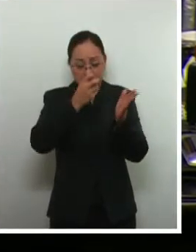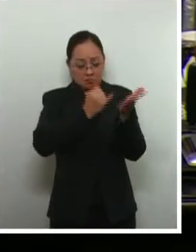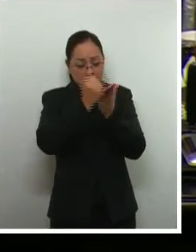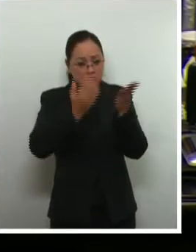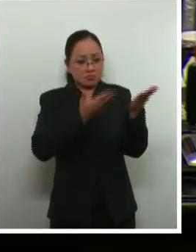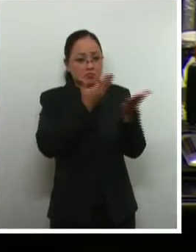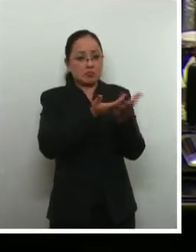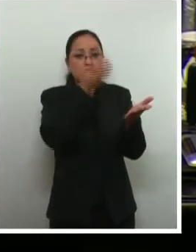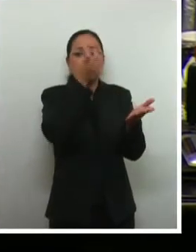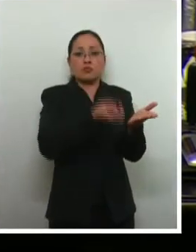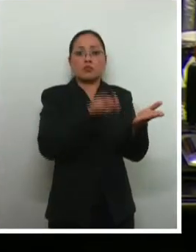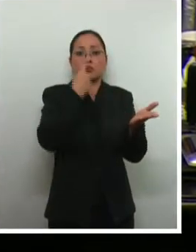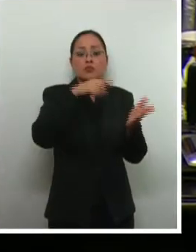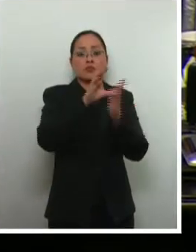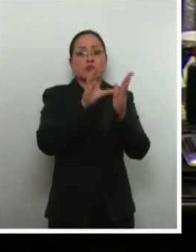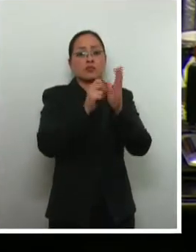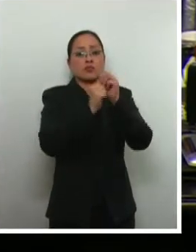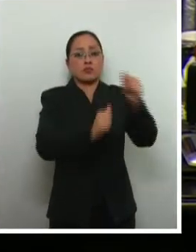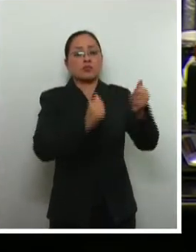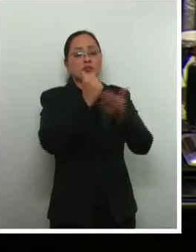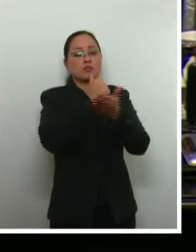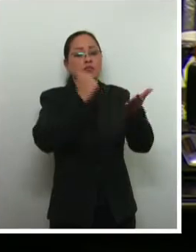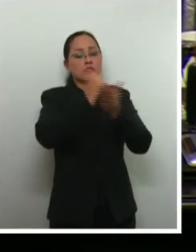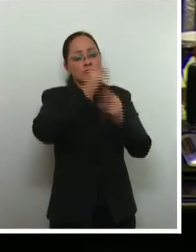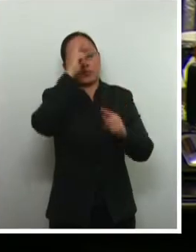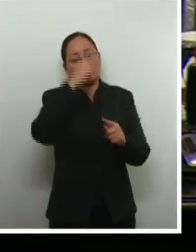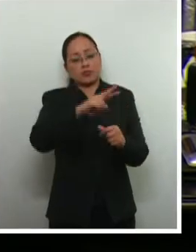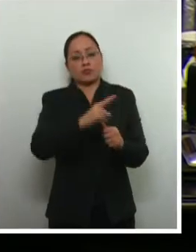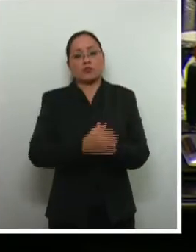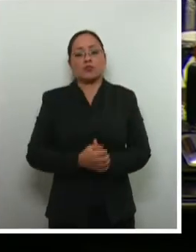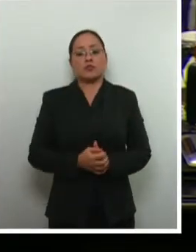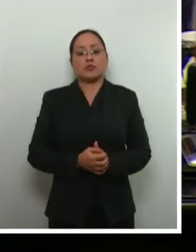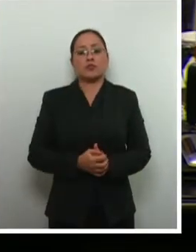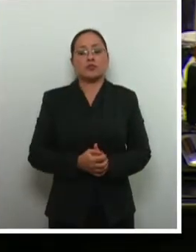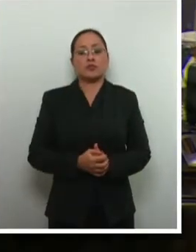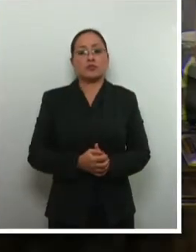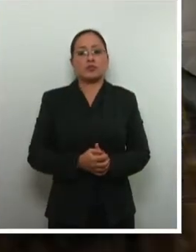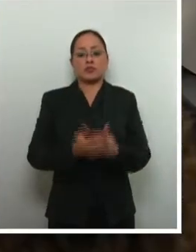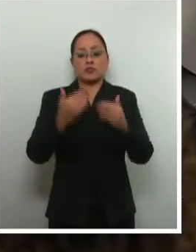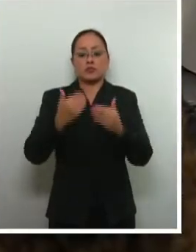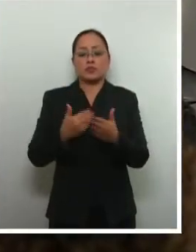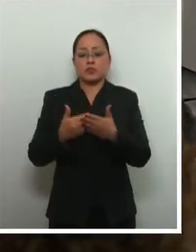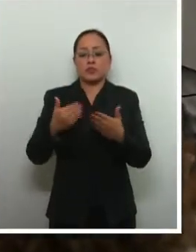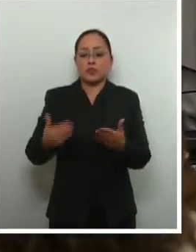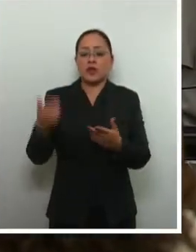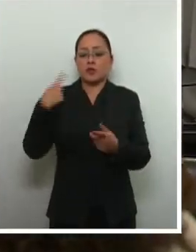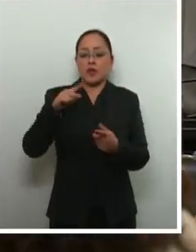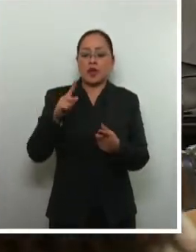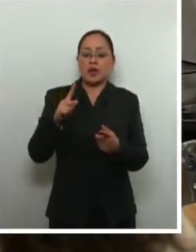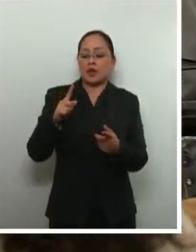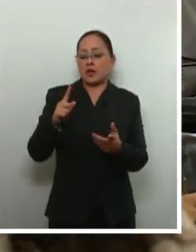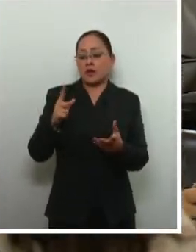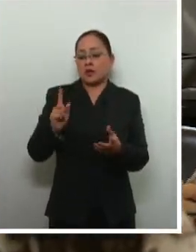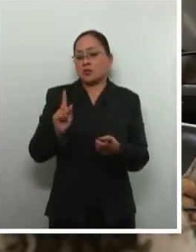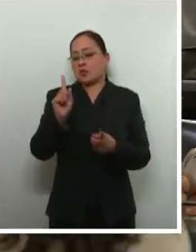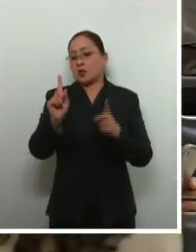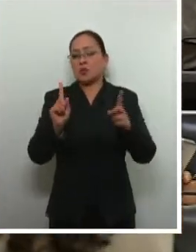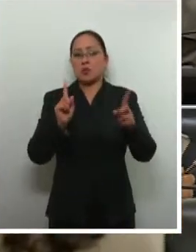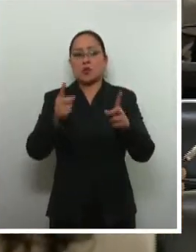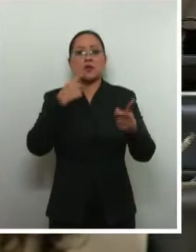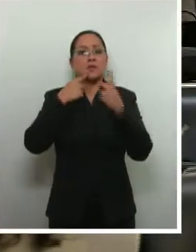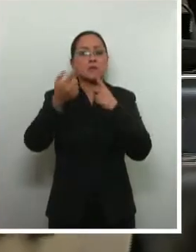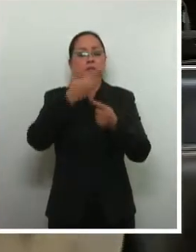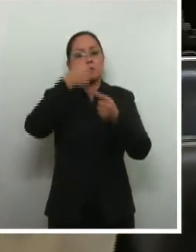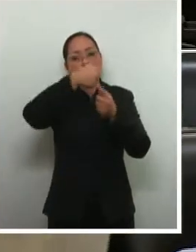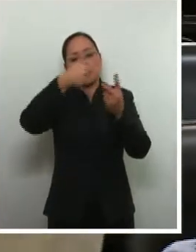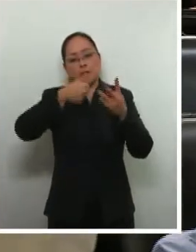del proyecto de decreto de la Constitución Política de la Ciudad de México. Pasamos al desahogo de la discusión en